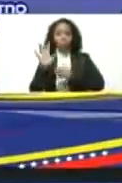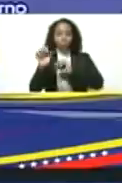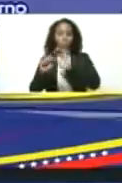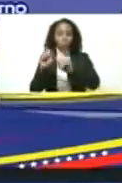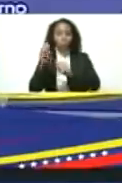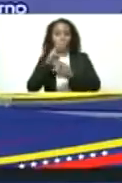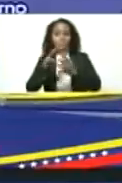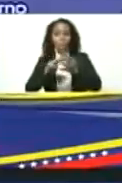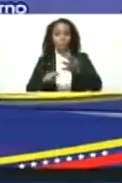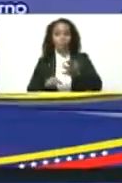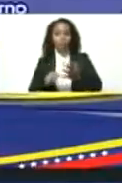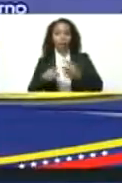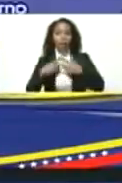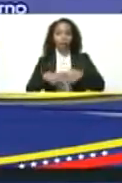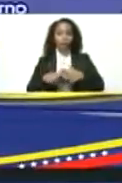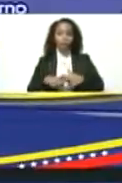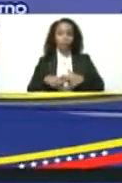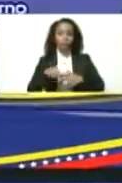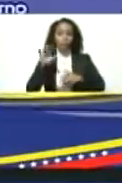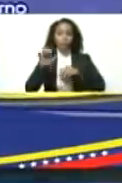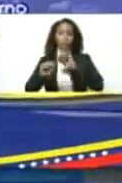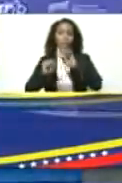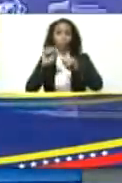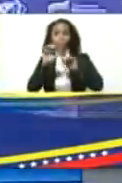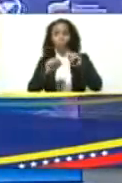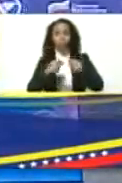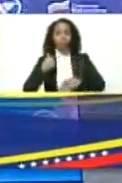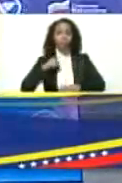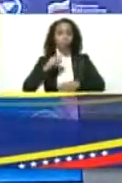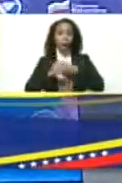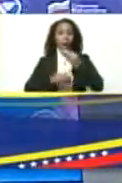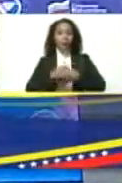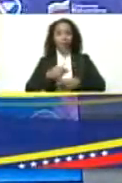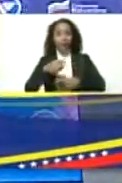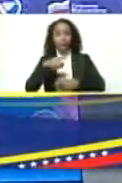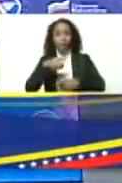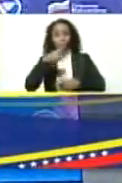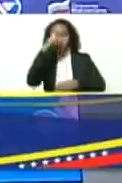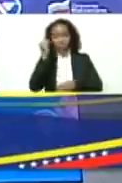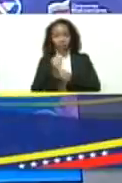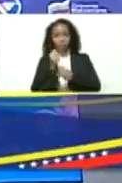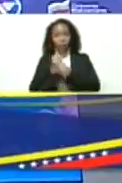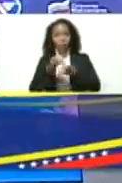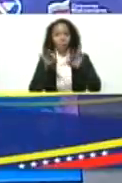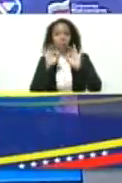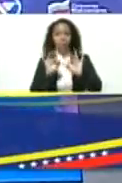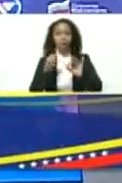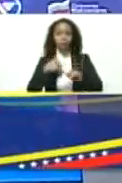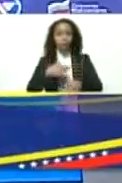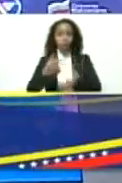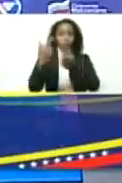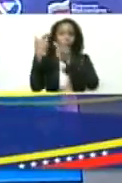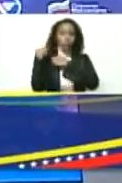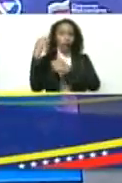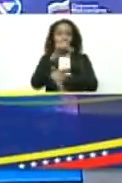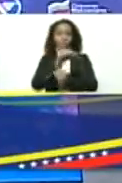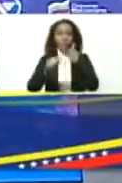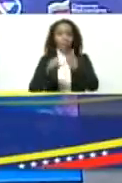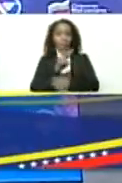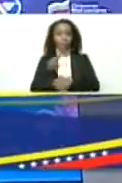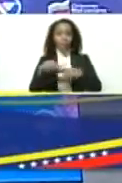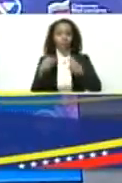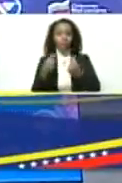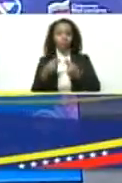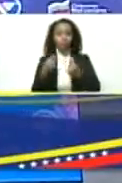materias primas, de insumos. Tenemos que hacer una operación especial. Yo encargo al vicepresidente de